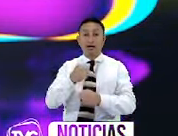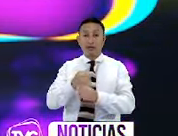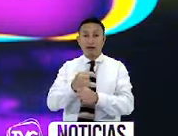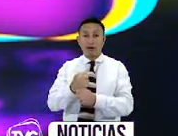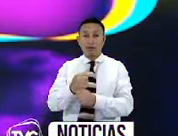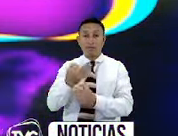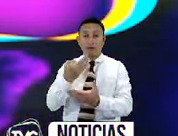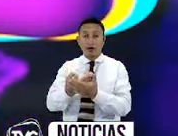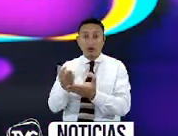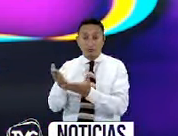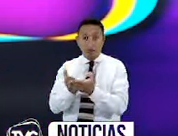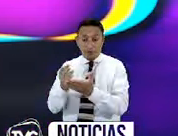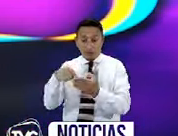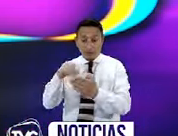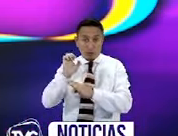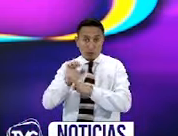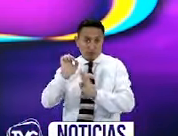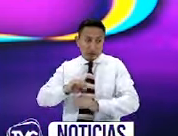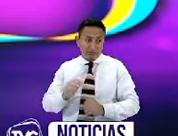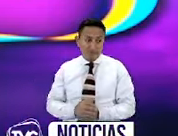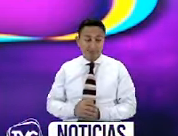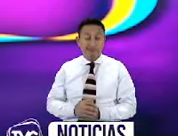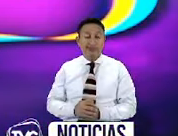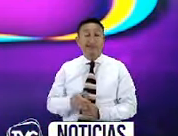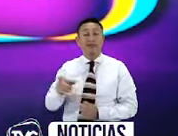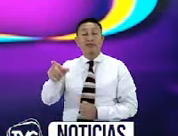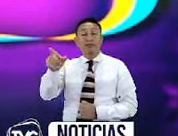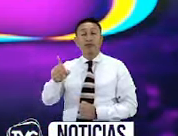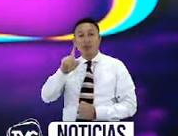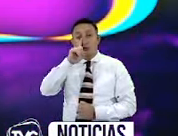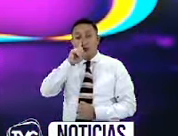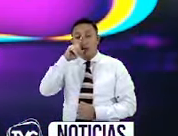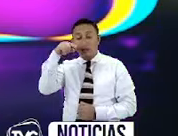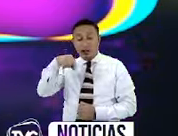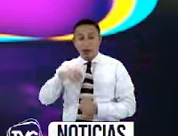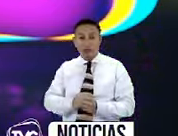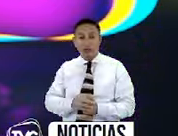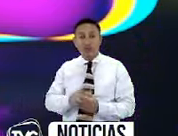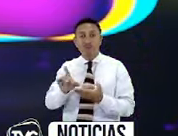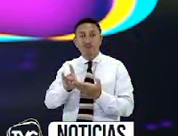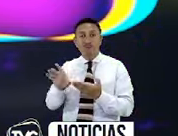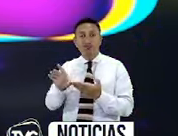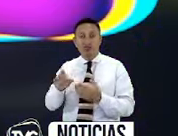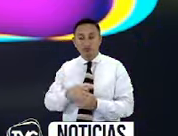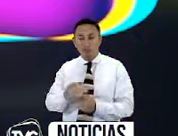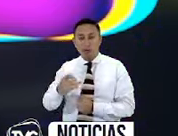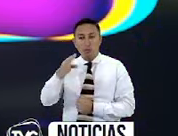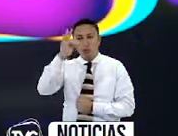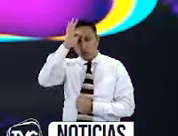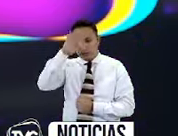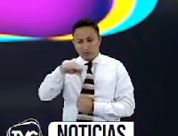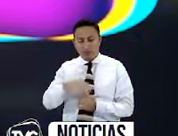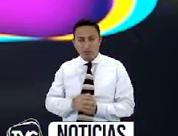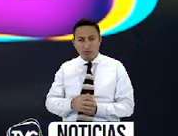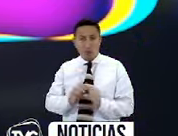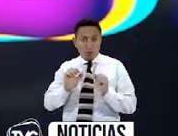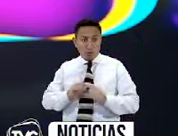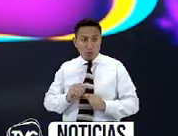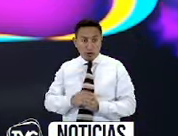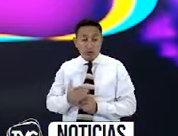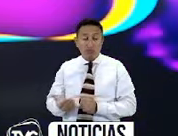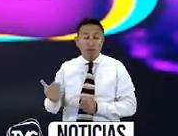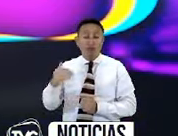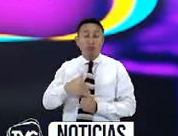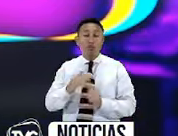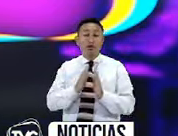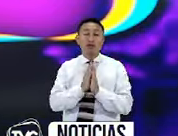alternativa en el Ecuador. Muchas veces los trabajadores que han sido desvinculados desconocen si pueden optar por un recurso legal después de